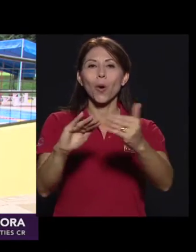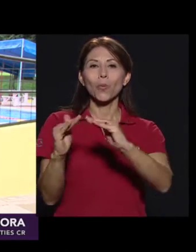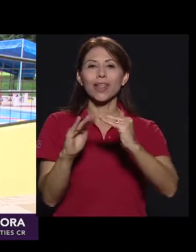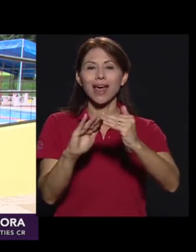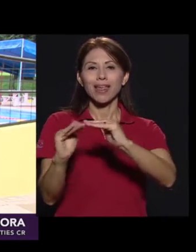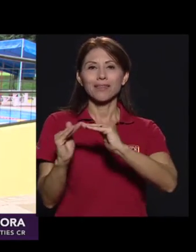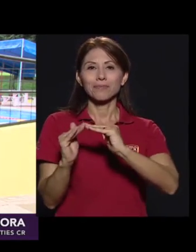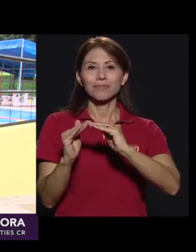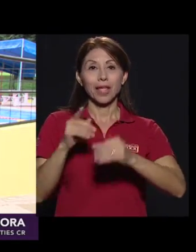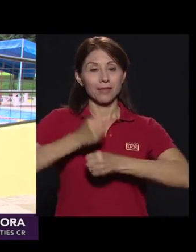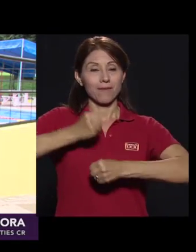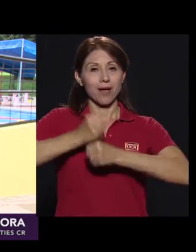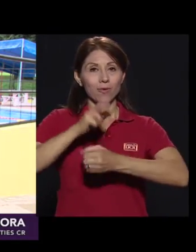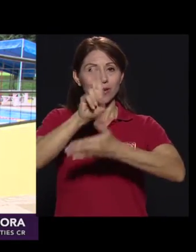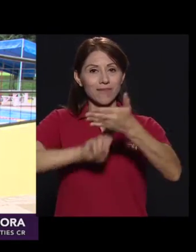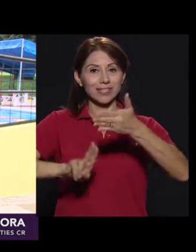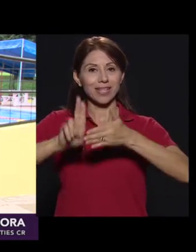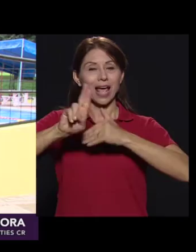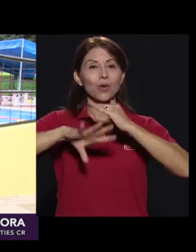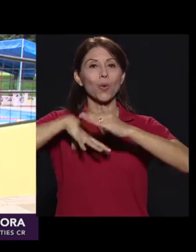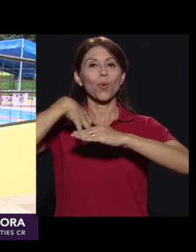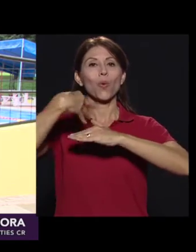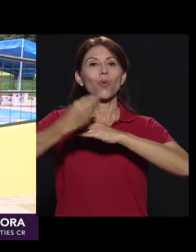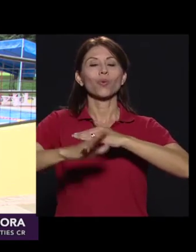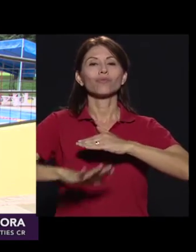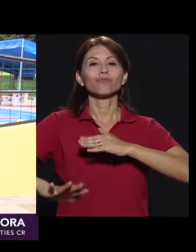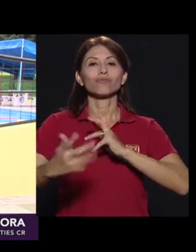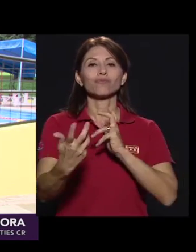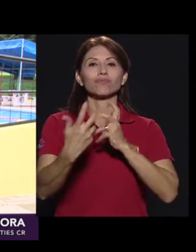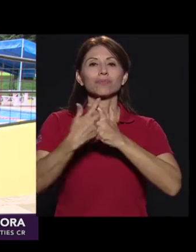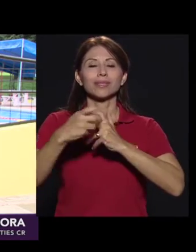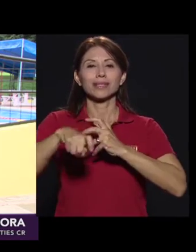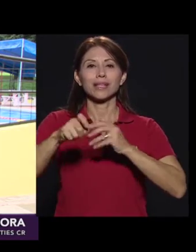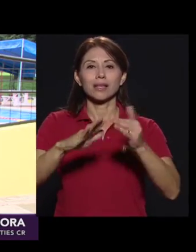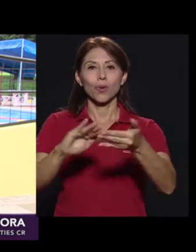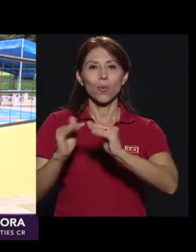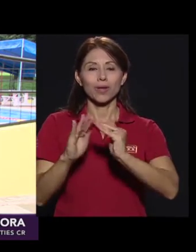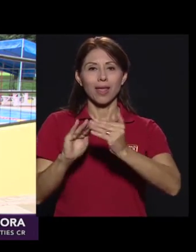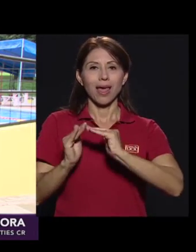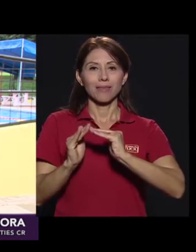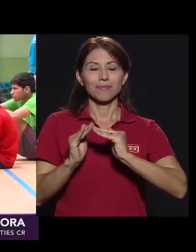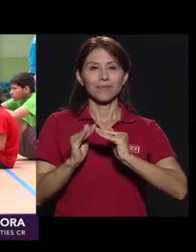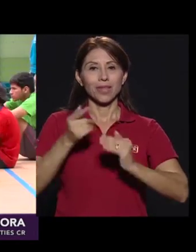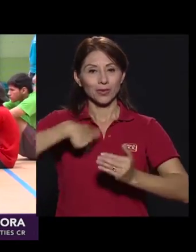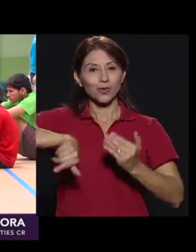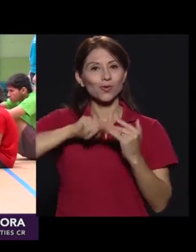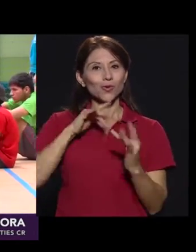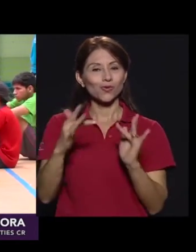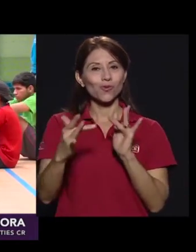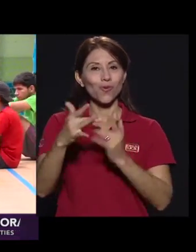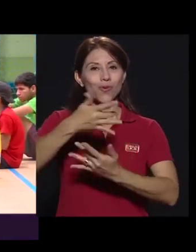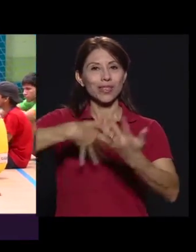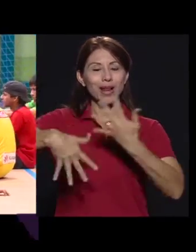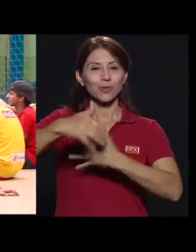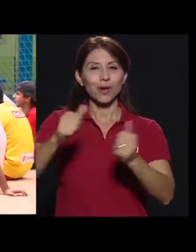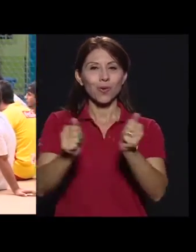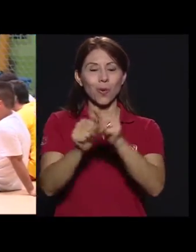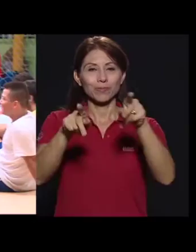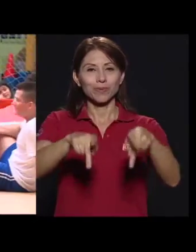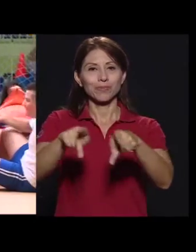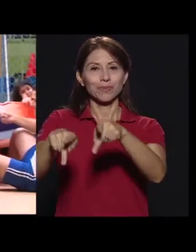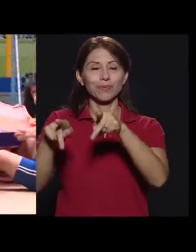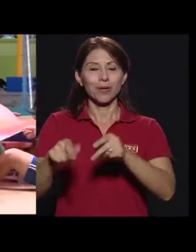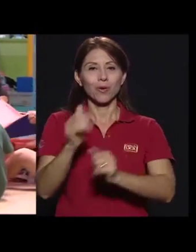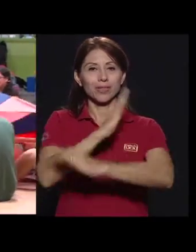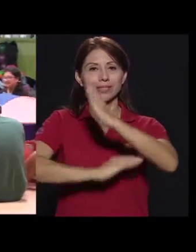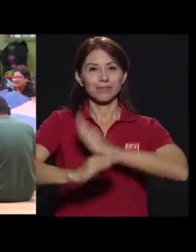Entonces el quehacer universitario se lleva a la comunidad y sus necesidades. Entonces interactuamos con, en este caso, con este tipo de